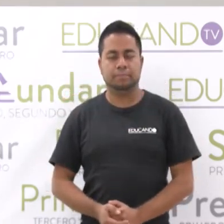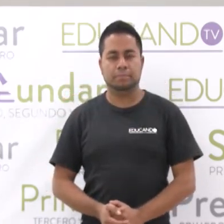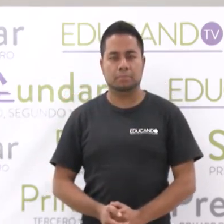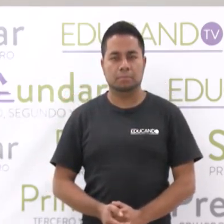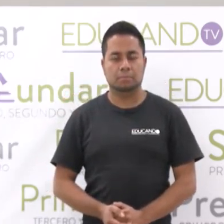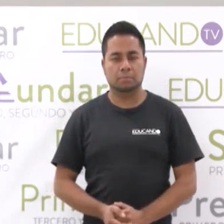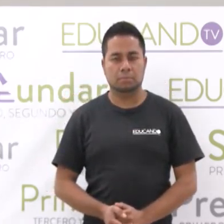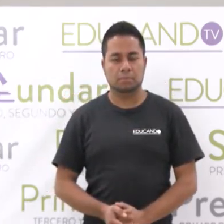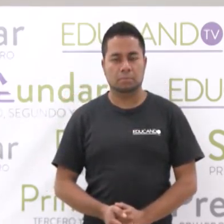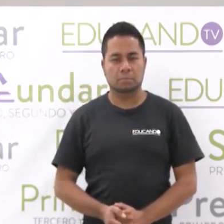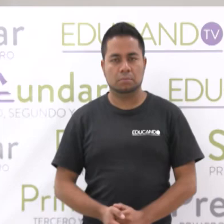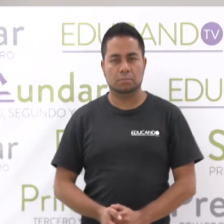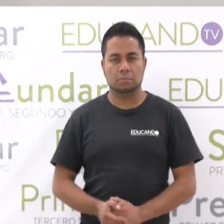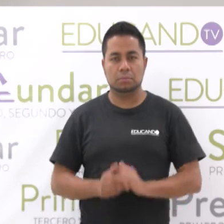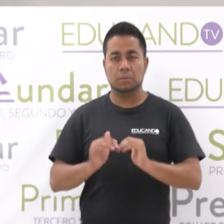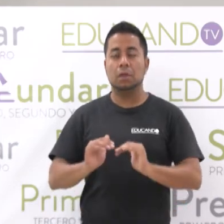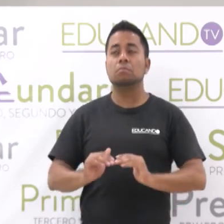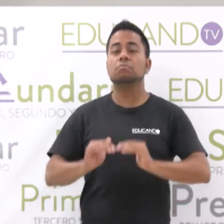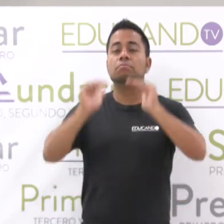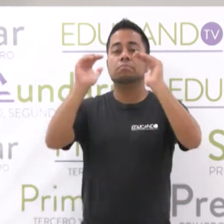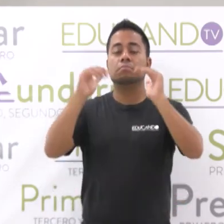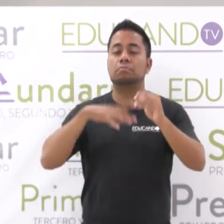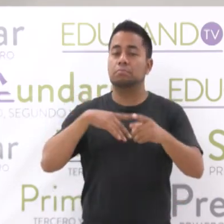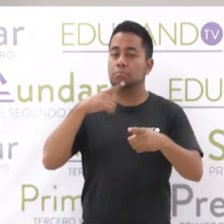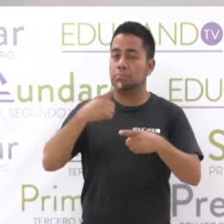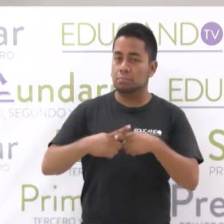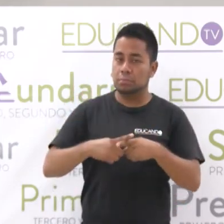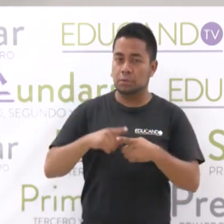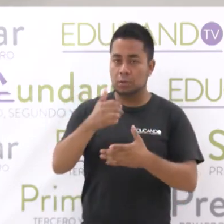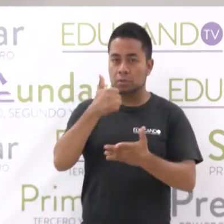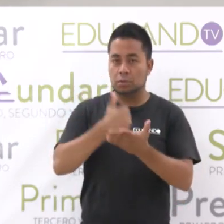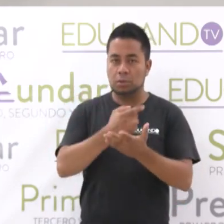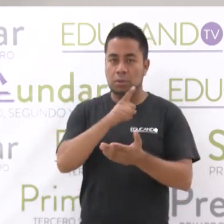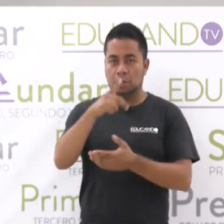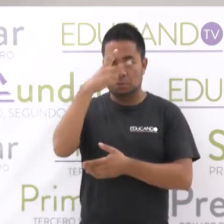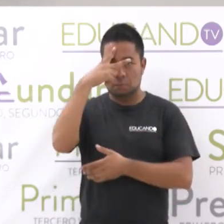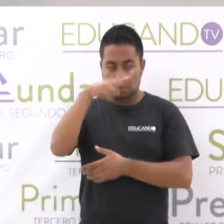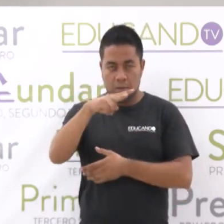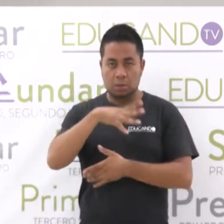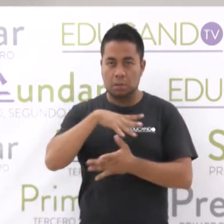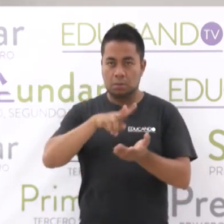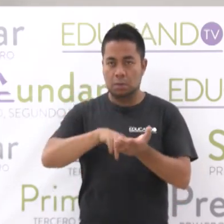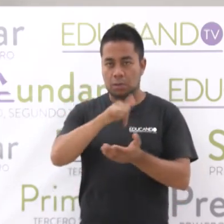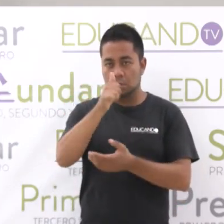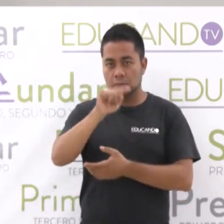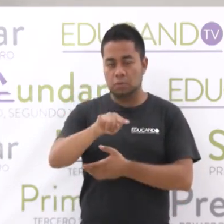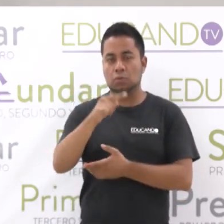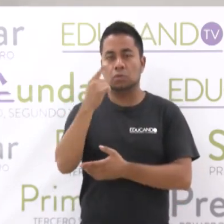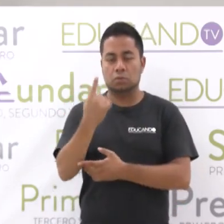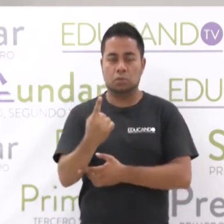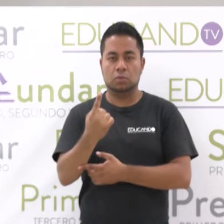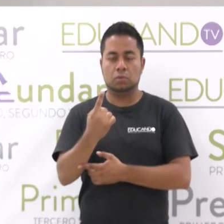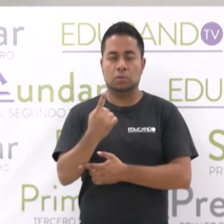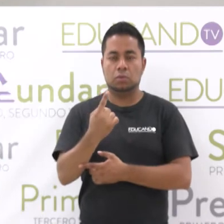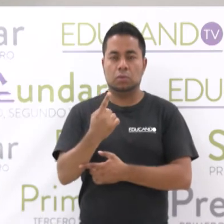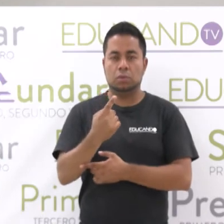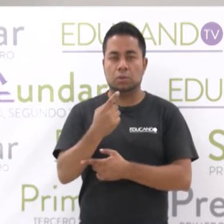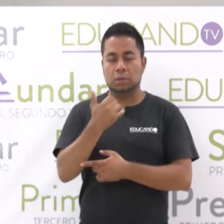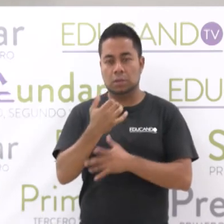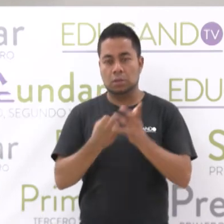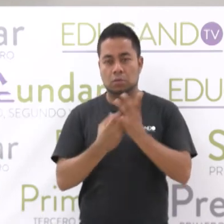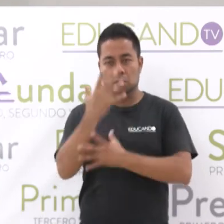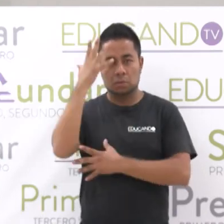Y ya hasta arriba está Ciudad de México con 11.1 y Nuevo León